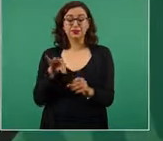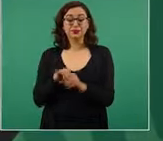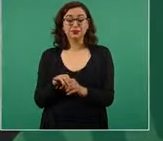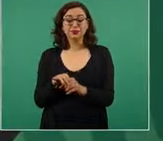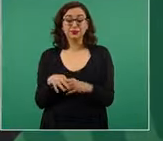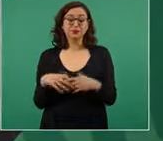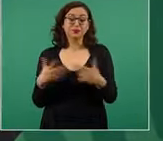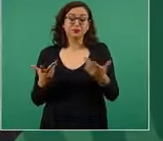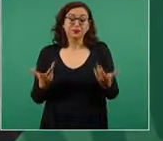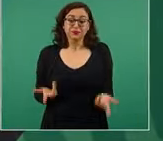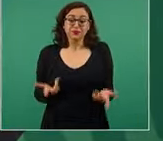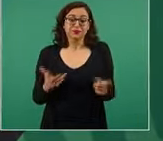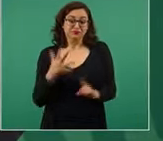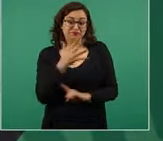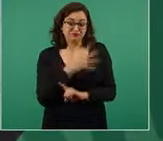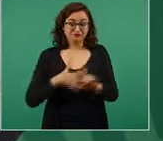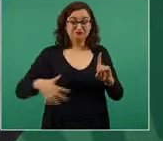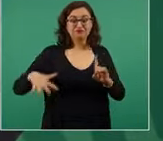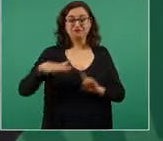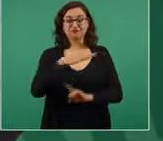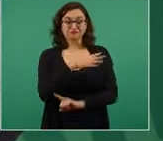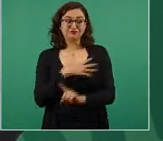esto, pues,